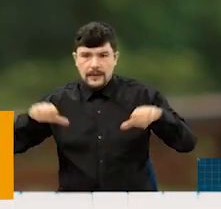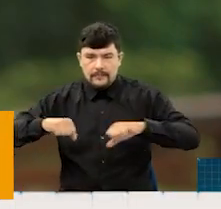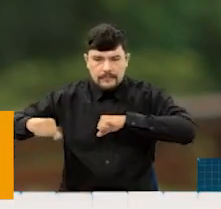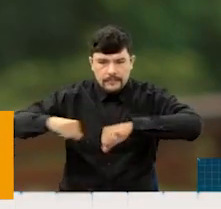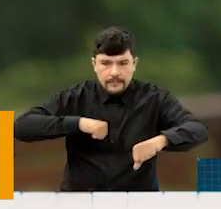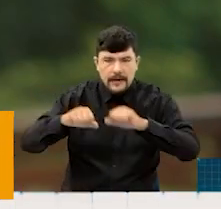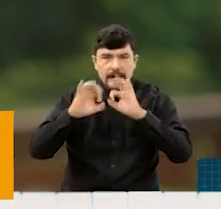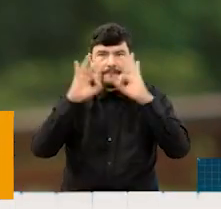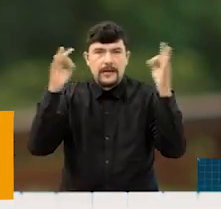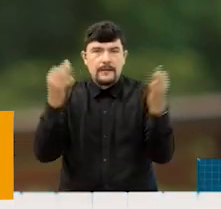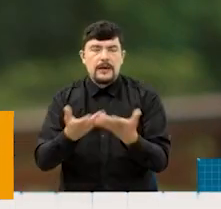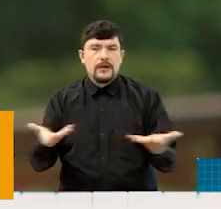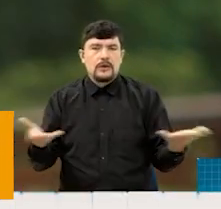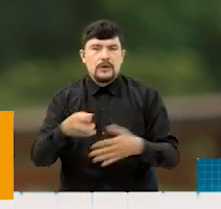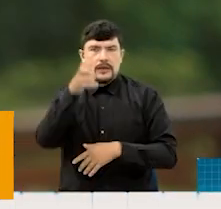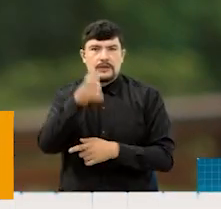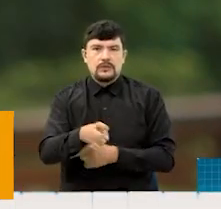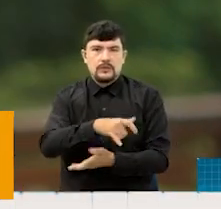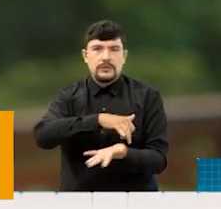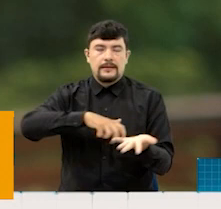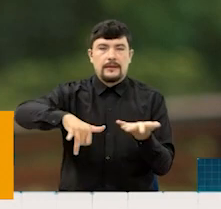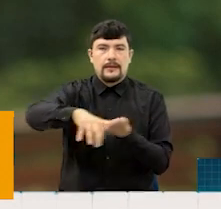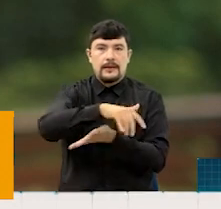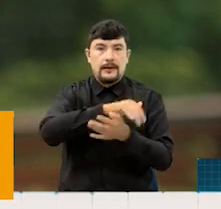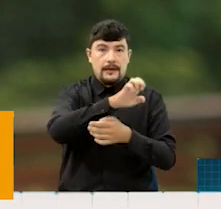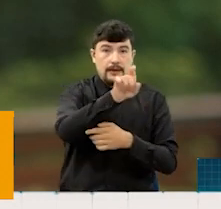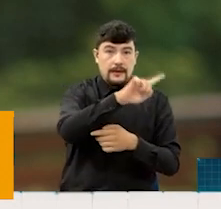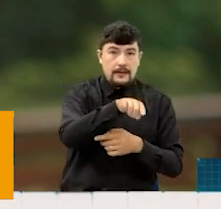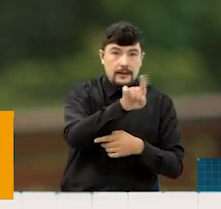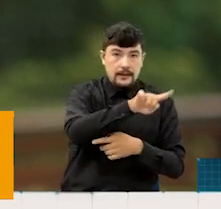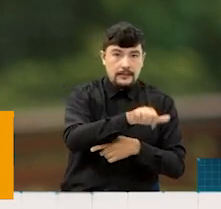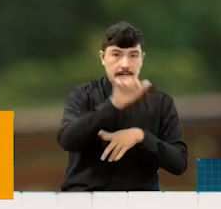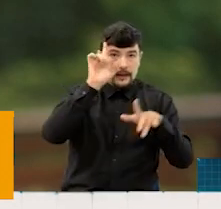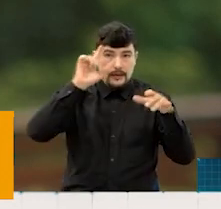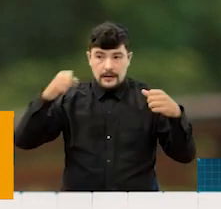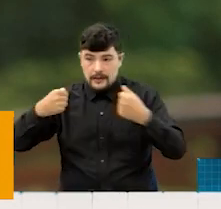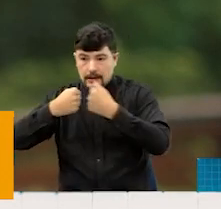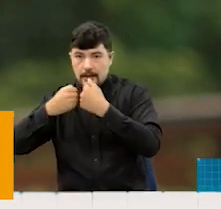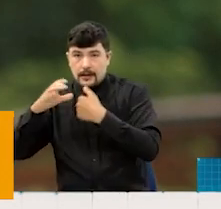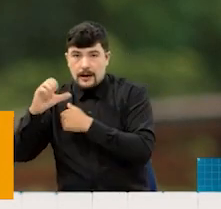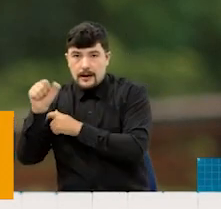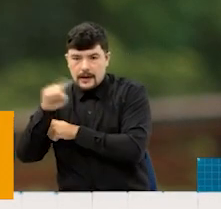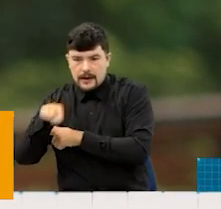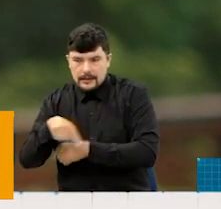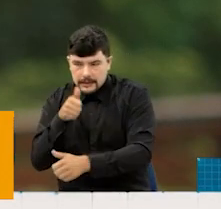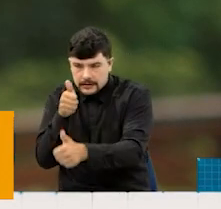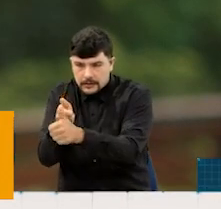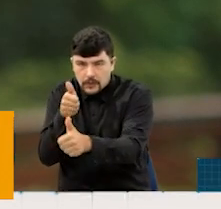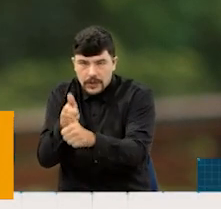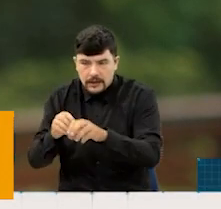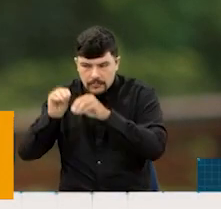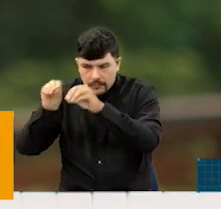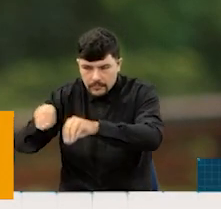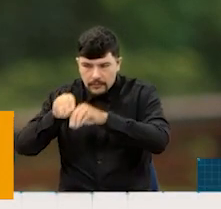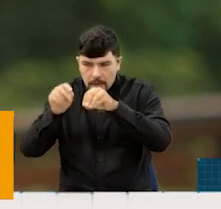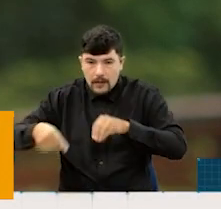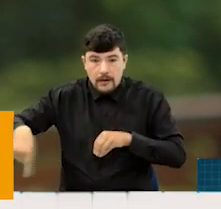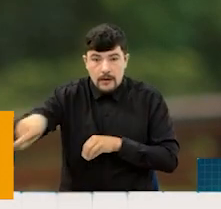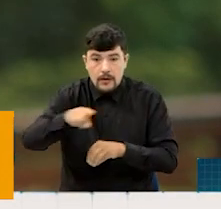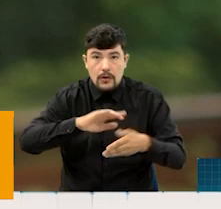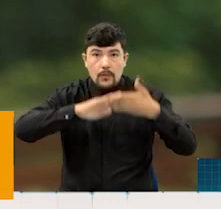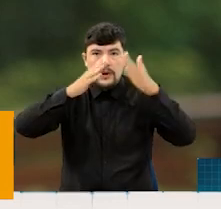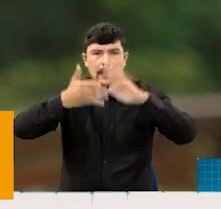La ganadería es una de las principales actividades de las familias campesinas en el sur santandereano. ESA, en convenio con la